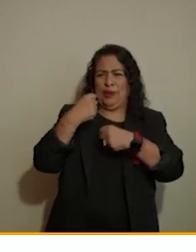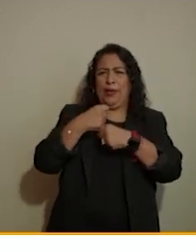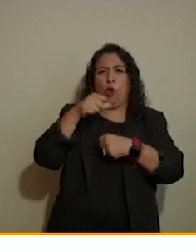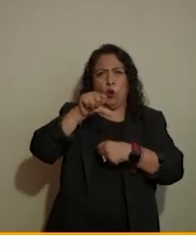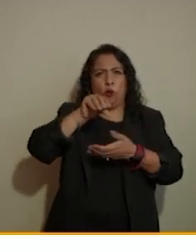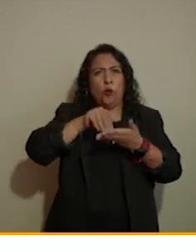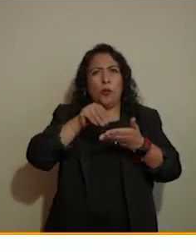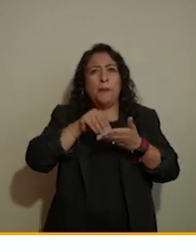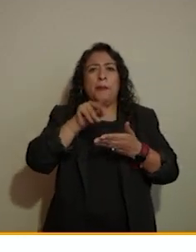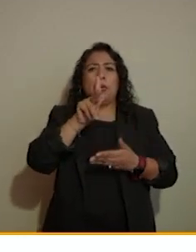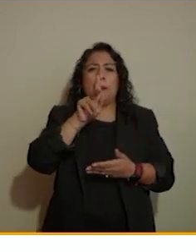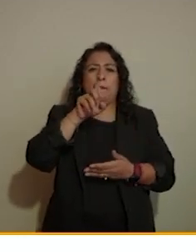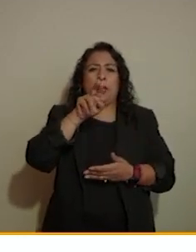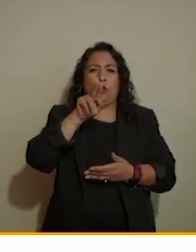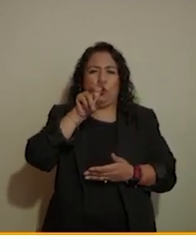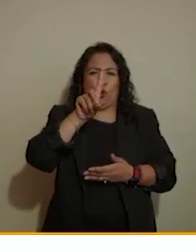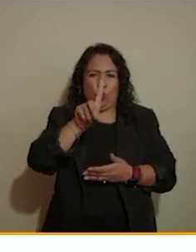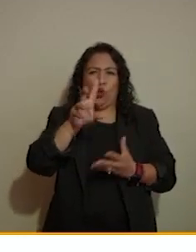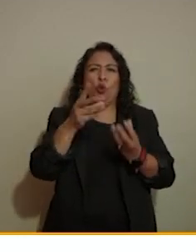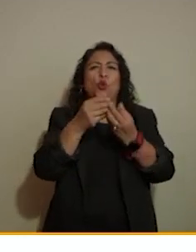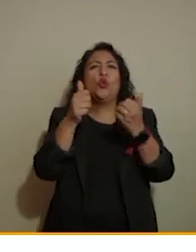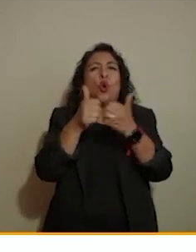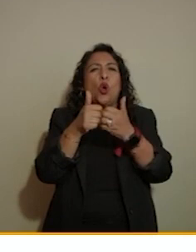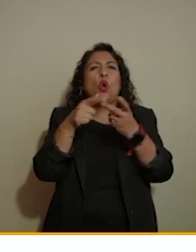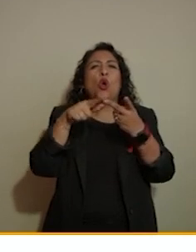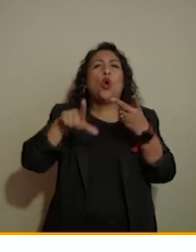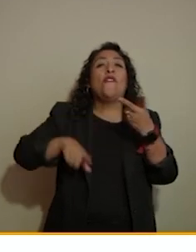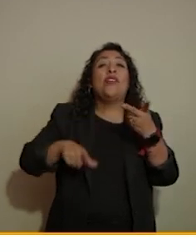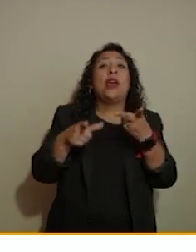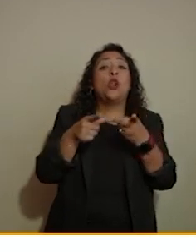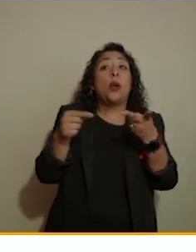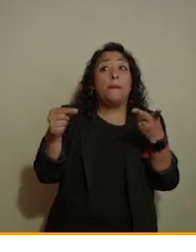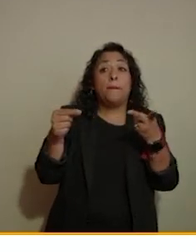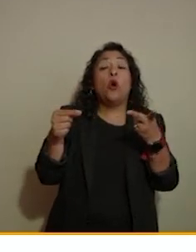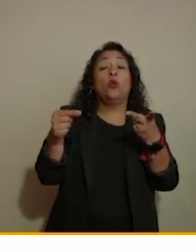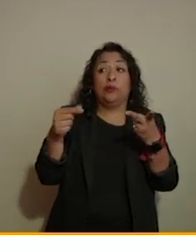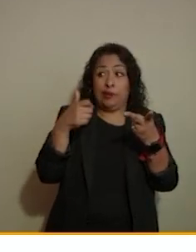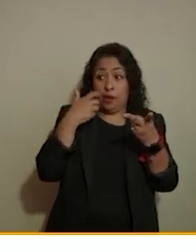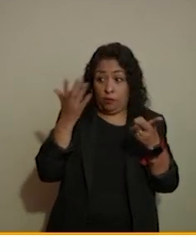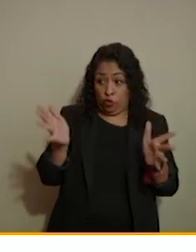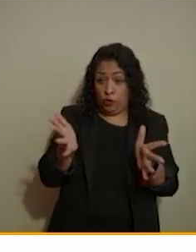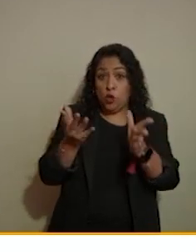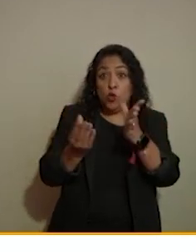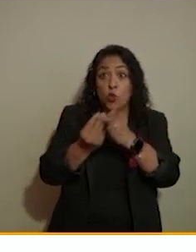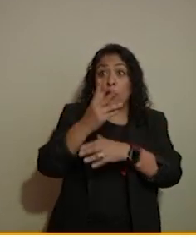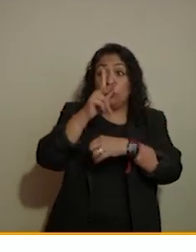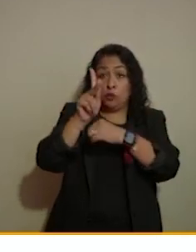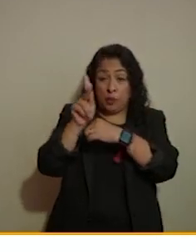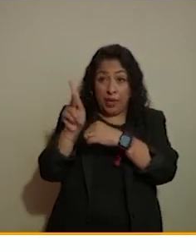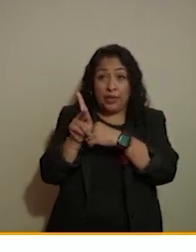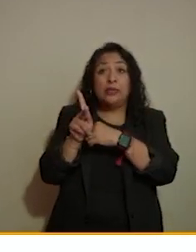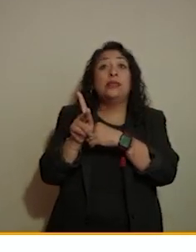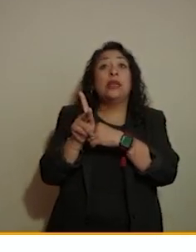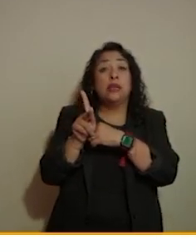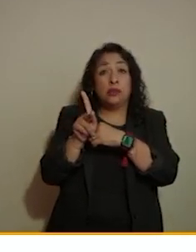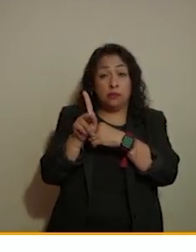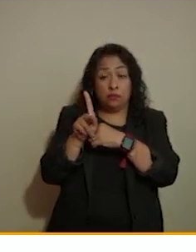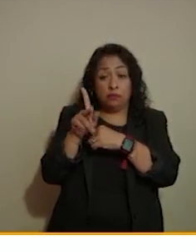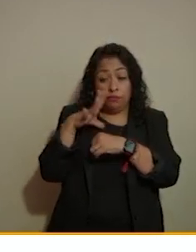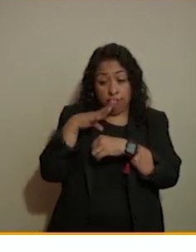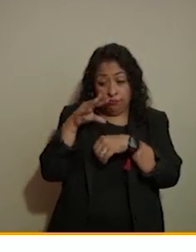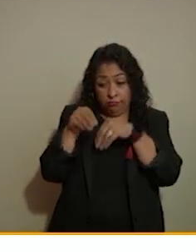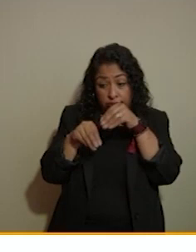el PNUD, con la colaboración del gobierno de Japón, está impulsando que nuevos países